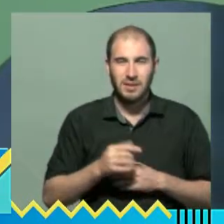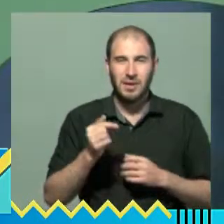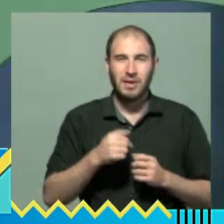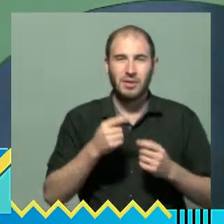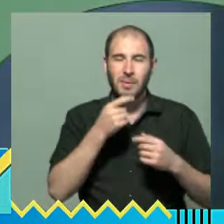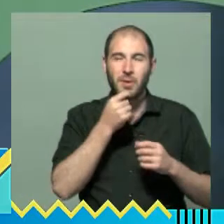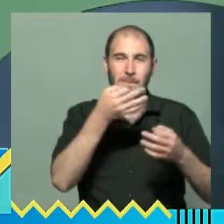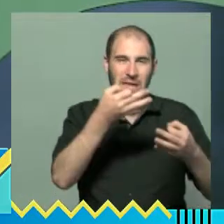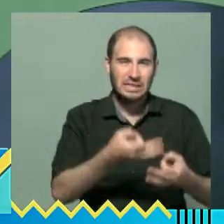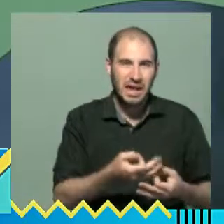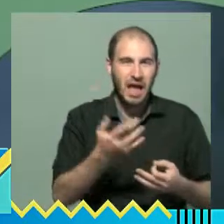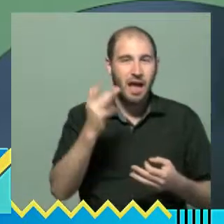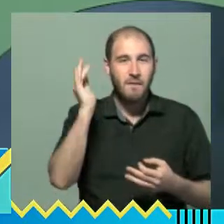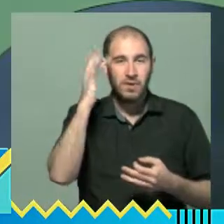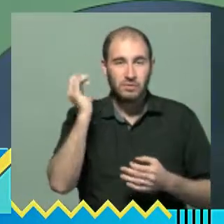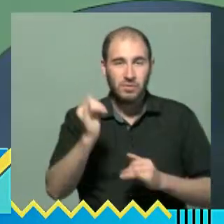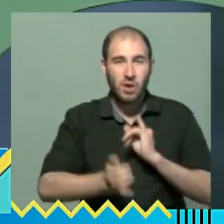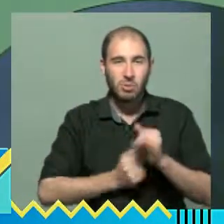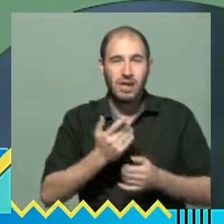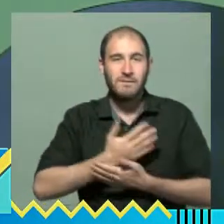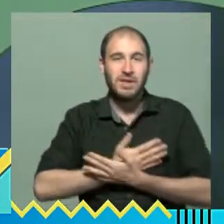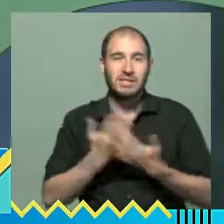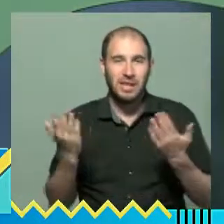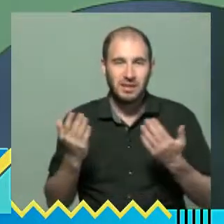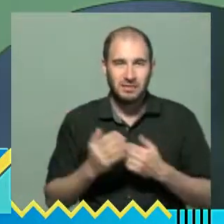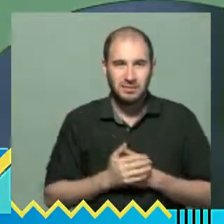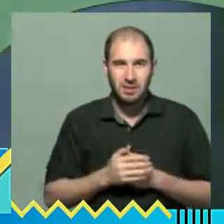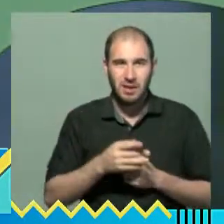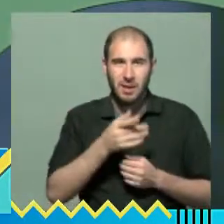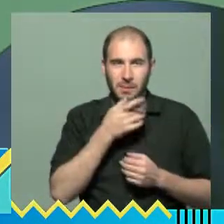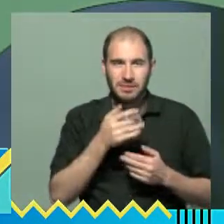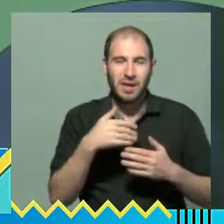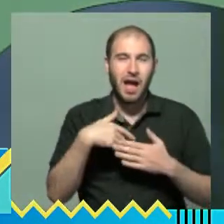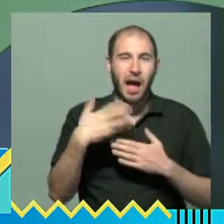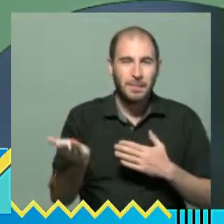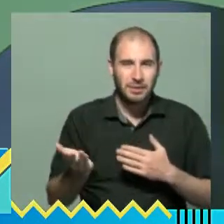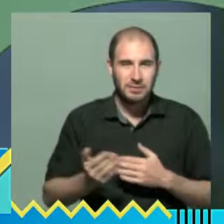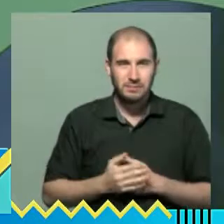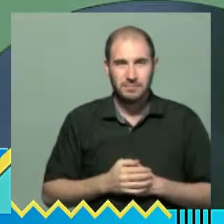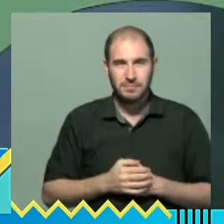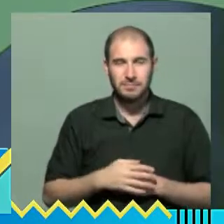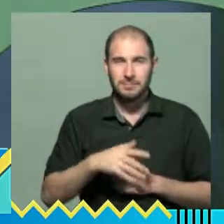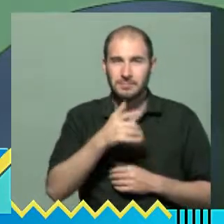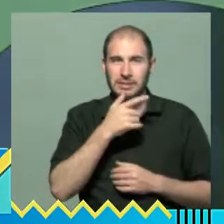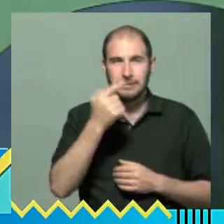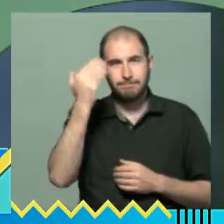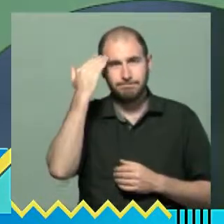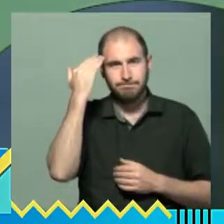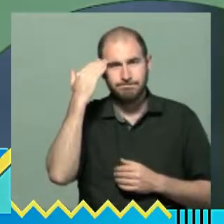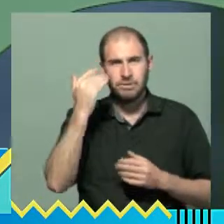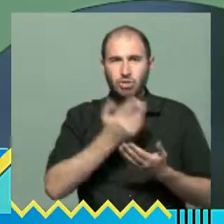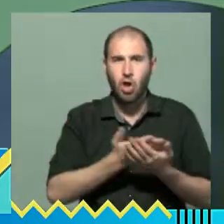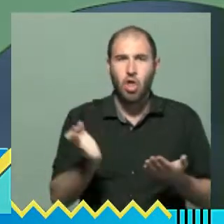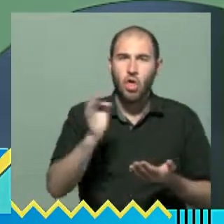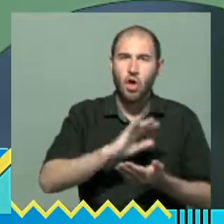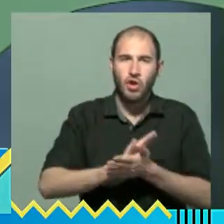bienestar. La filosofía habla de la felicidad. O sea, nos queda como muy fuera de como pensar en el todo o en